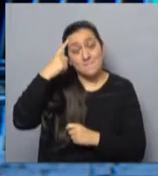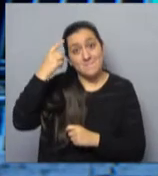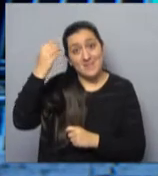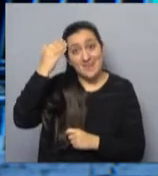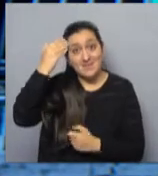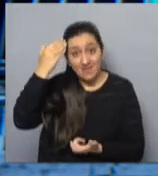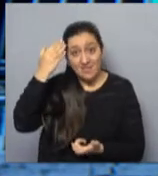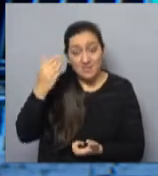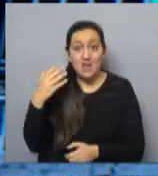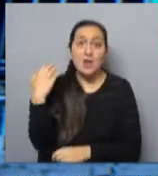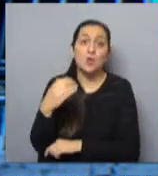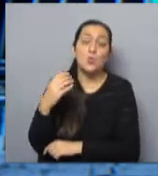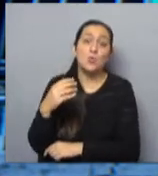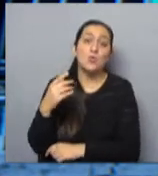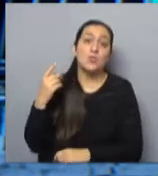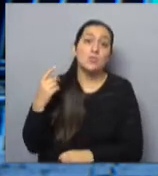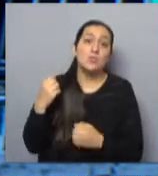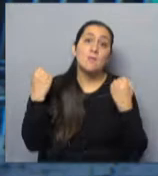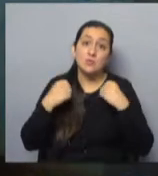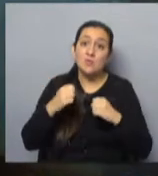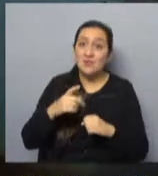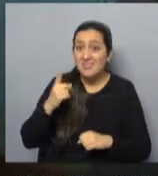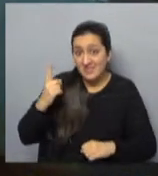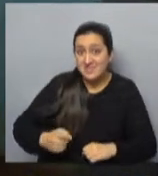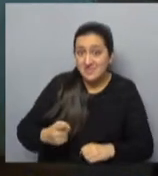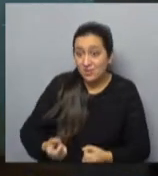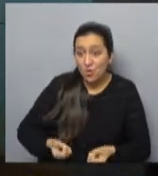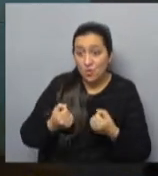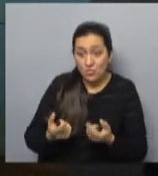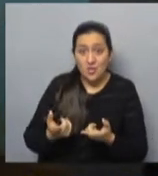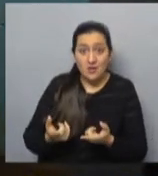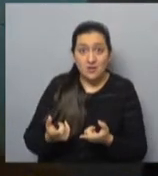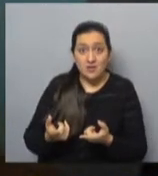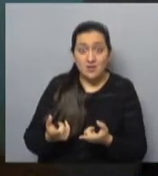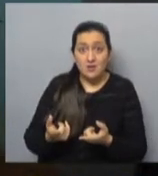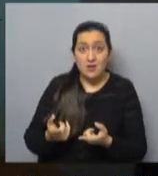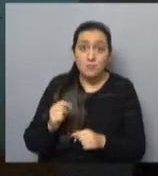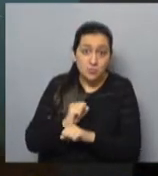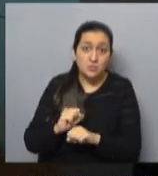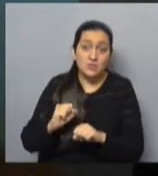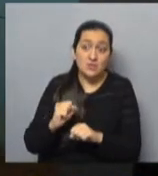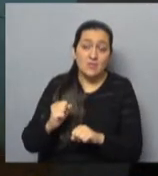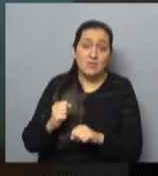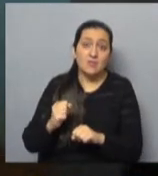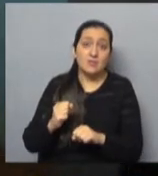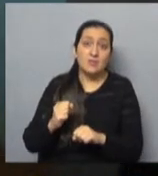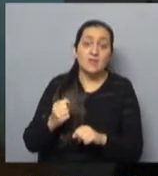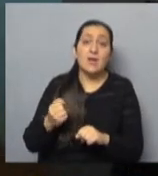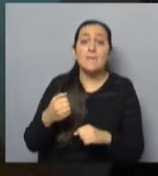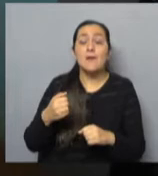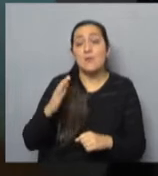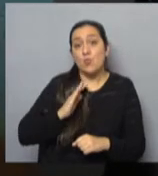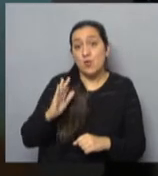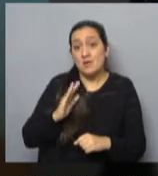economía a los clubes deportivos que decidieron abrir la puerta a una población que es mayoritariamente femenina no aprovechar